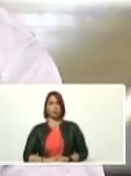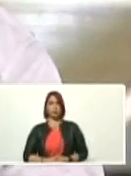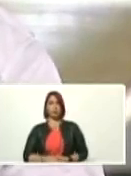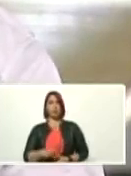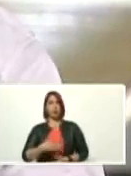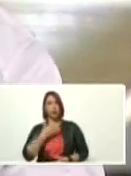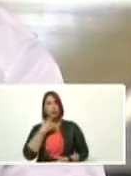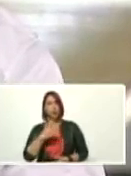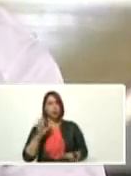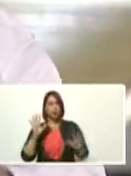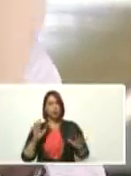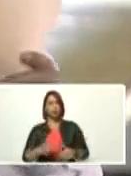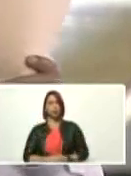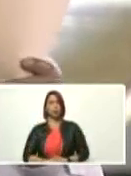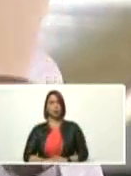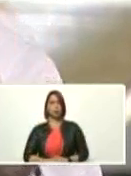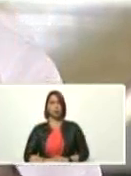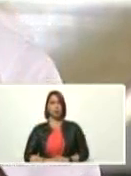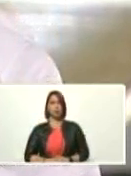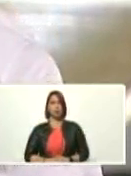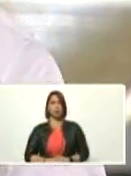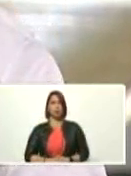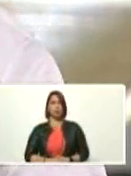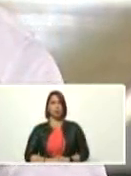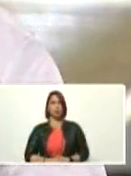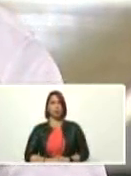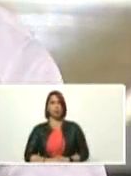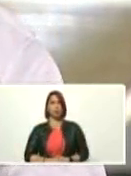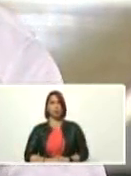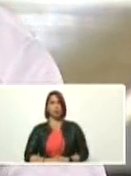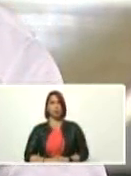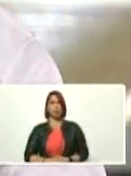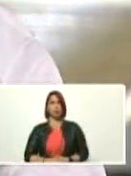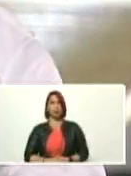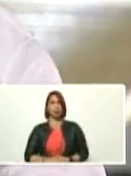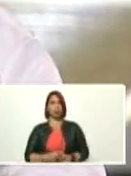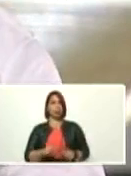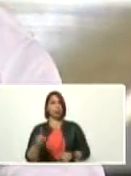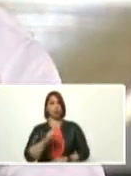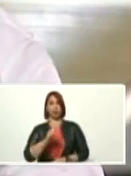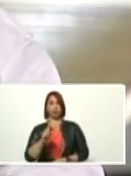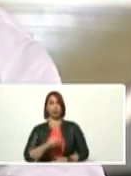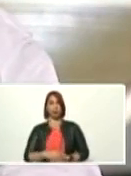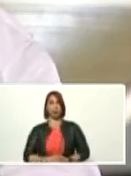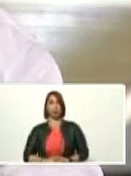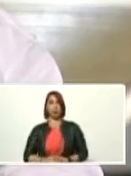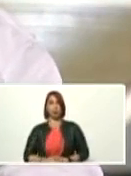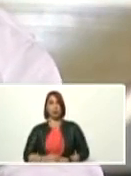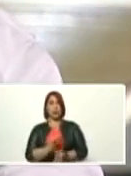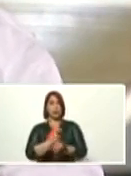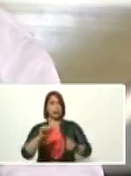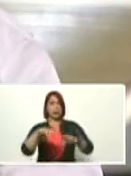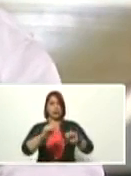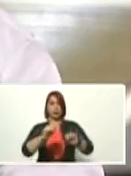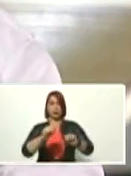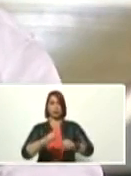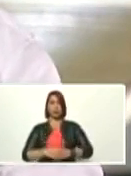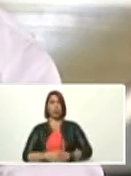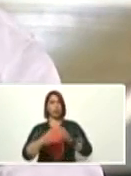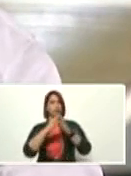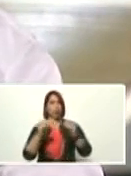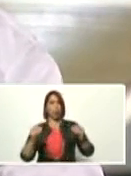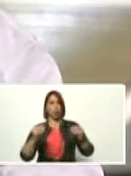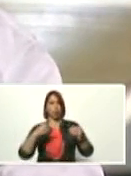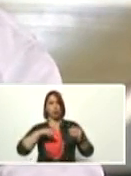pudiéramos llamarlo, intrascendentes para algunos, pero no es así. Es descolonizar todo